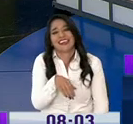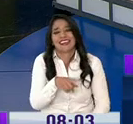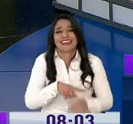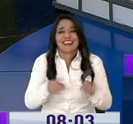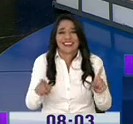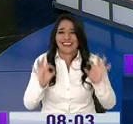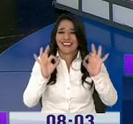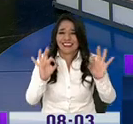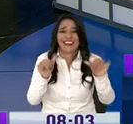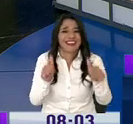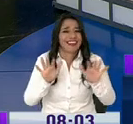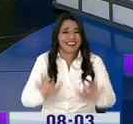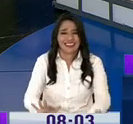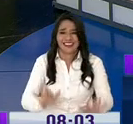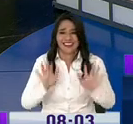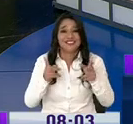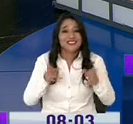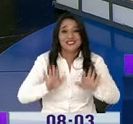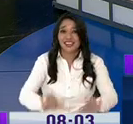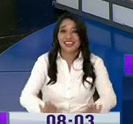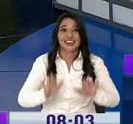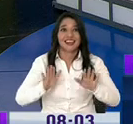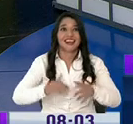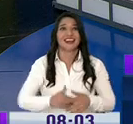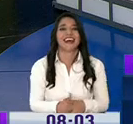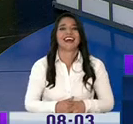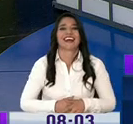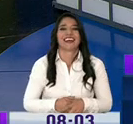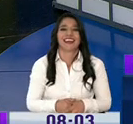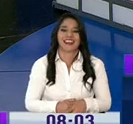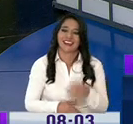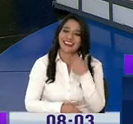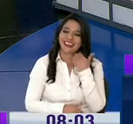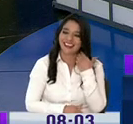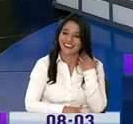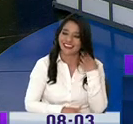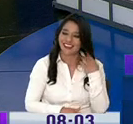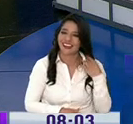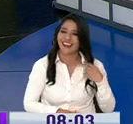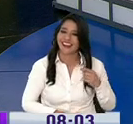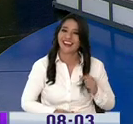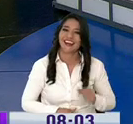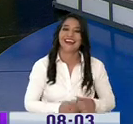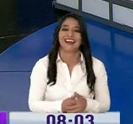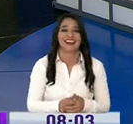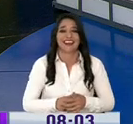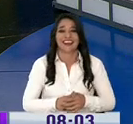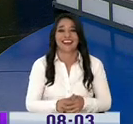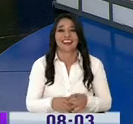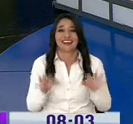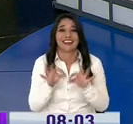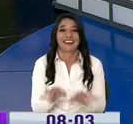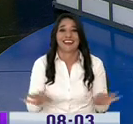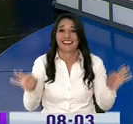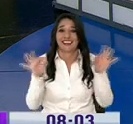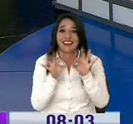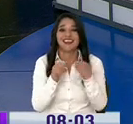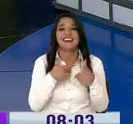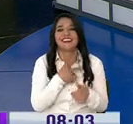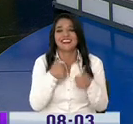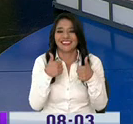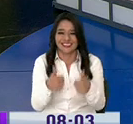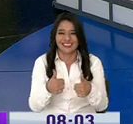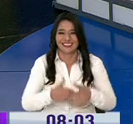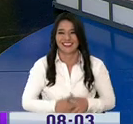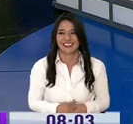sea, pero así mismo es. O sea, nada que no se pueda arreglar, ¿no? Digo yo, pero bueno. Lo importante es que... No importa, que, así mismo es. Lo importante es que